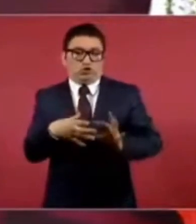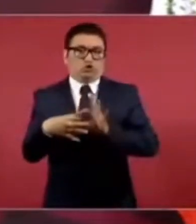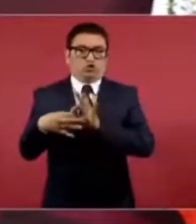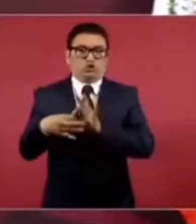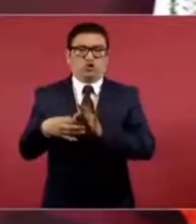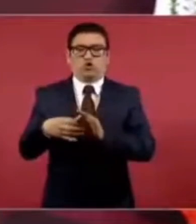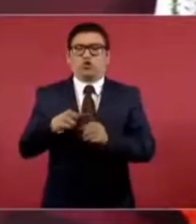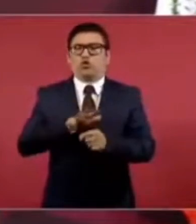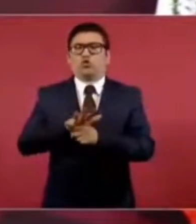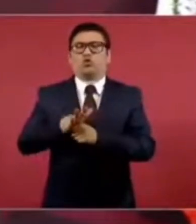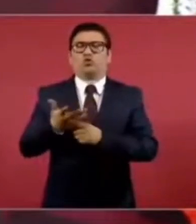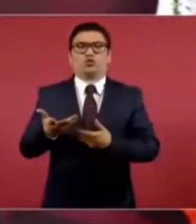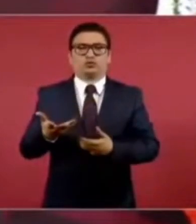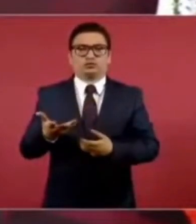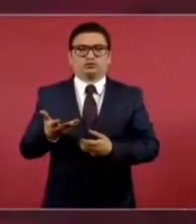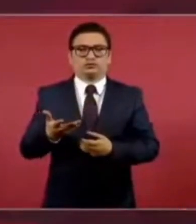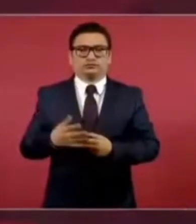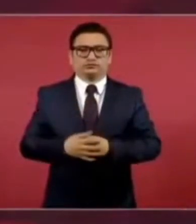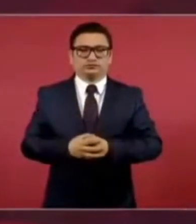además